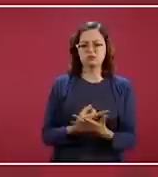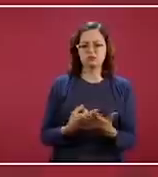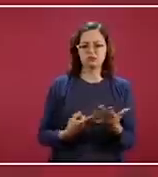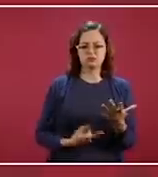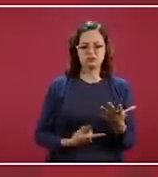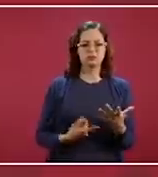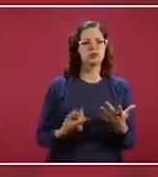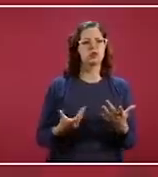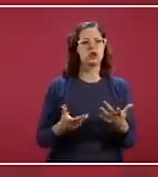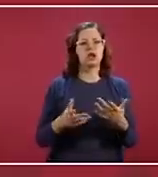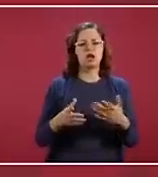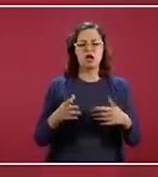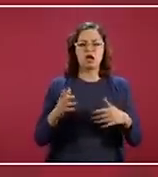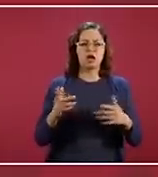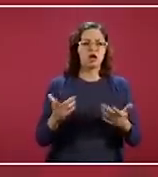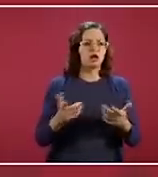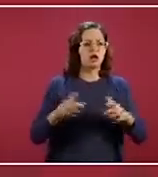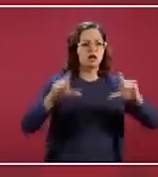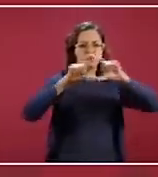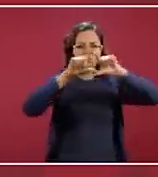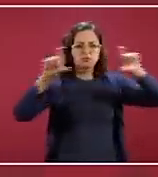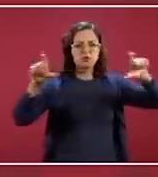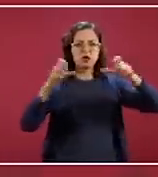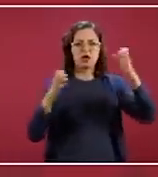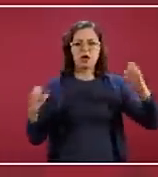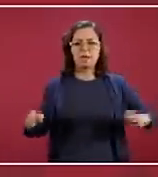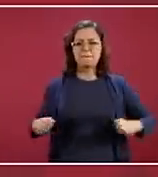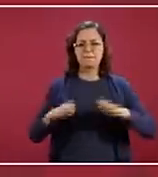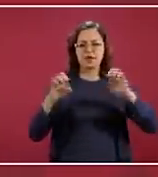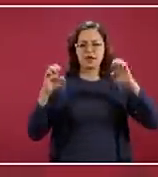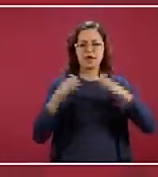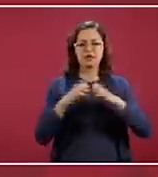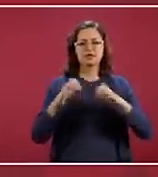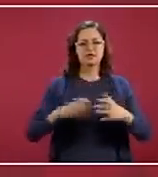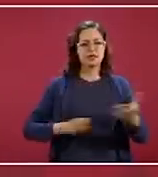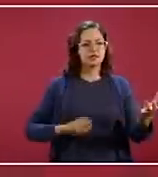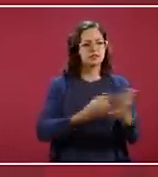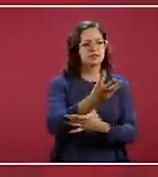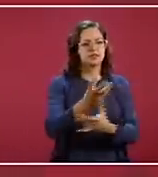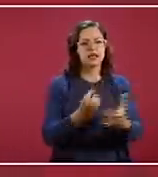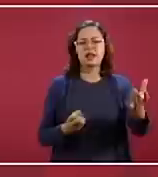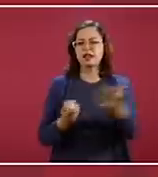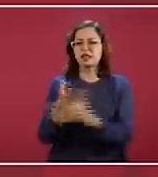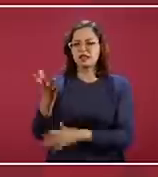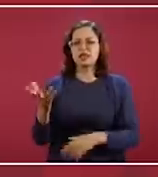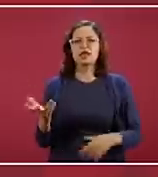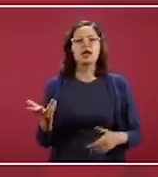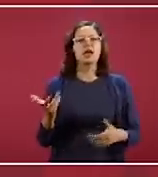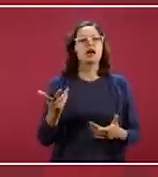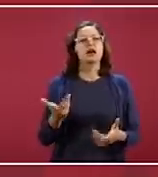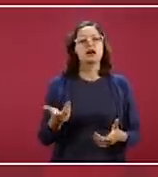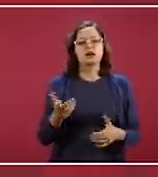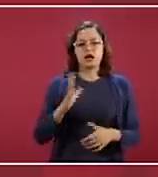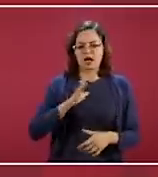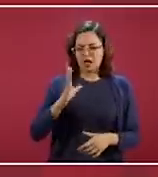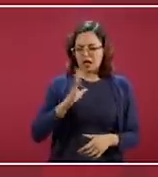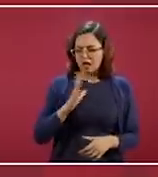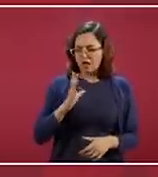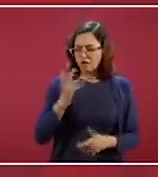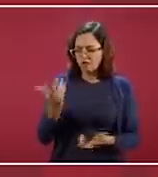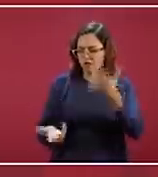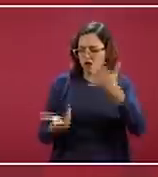salidas de emergencia en su caso, que deben de tener extinguidores, que